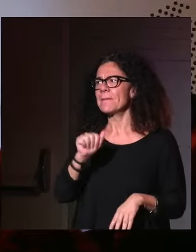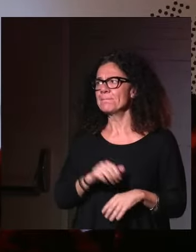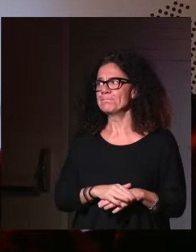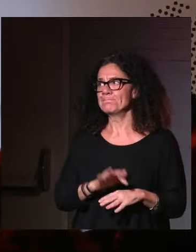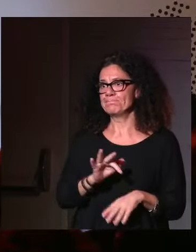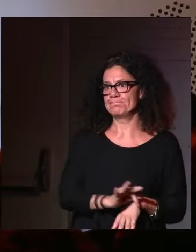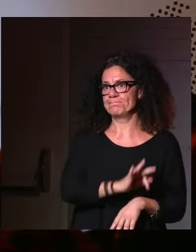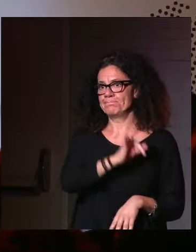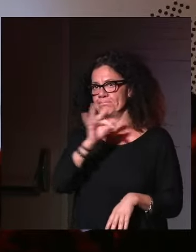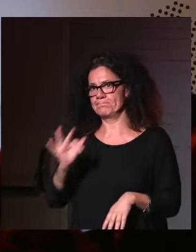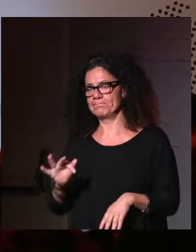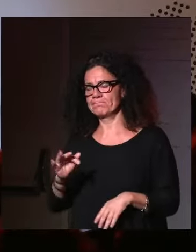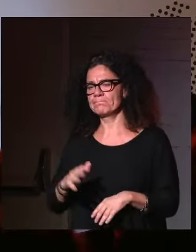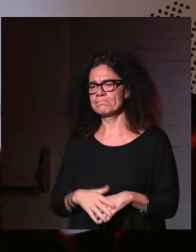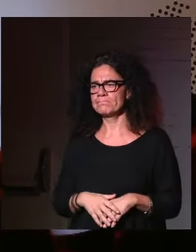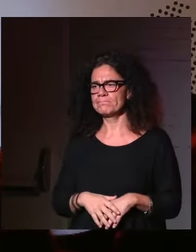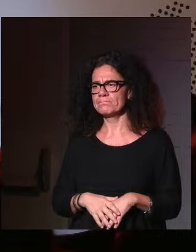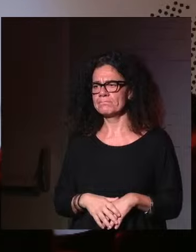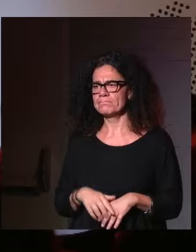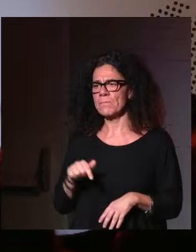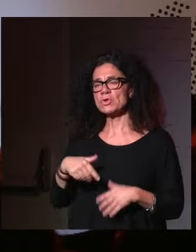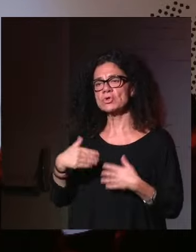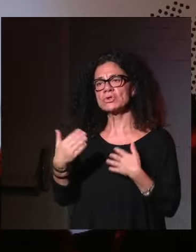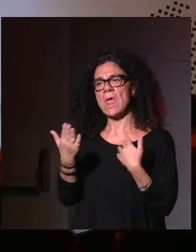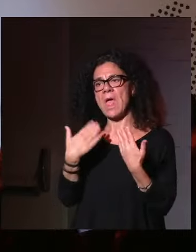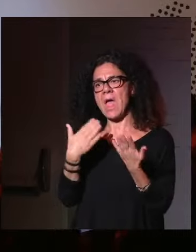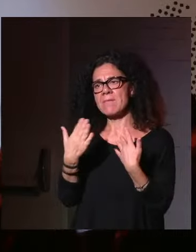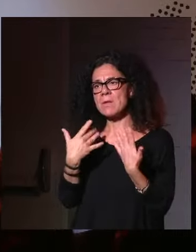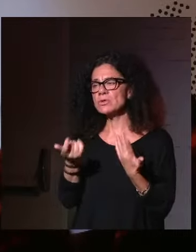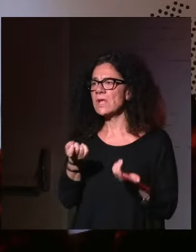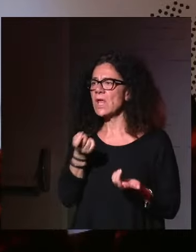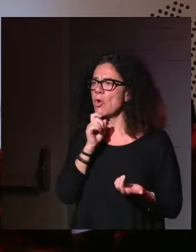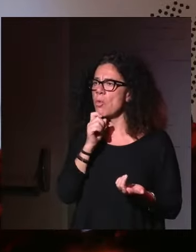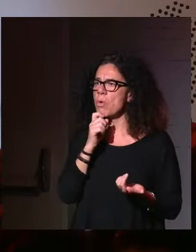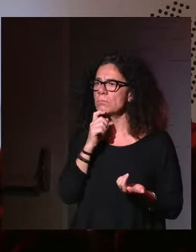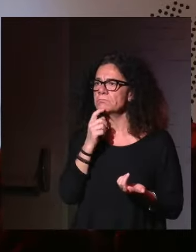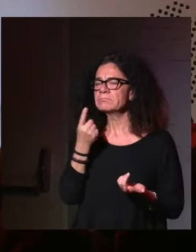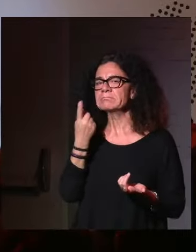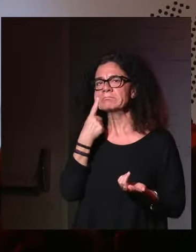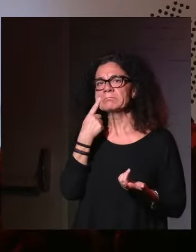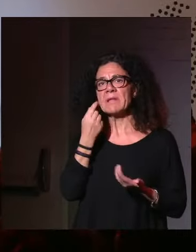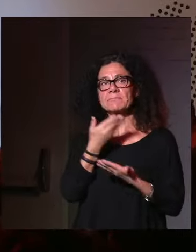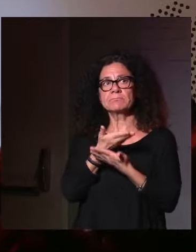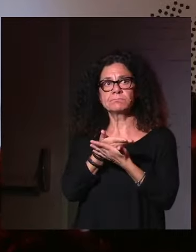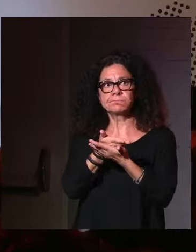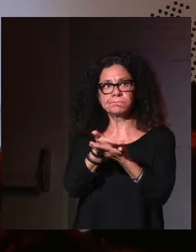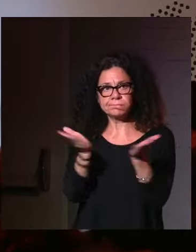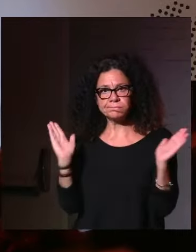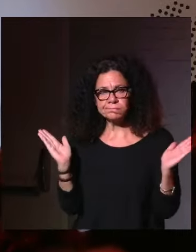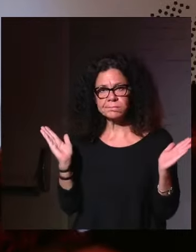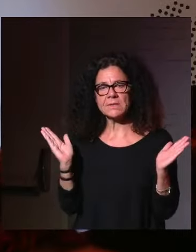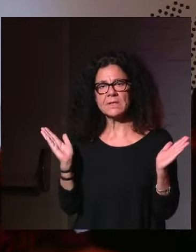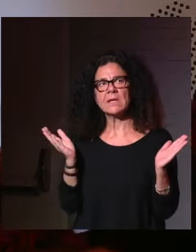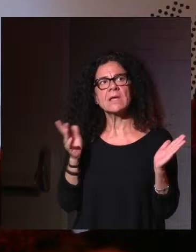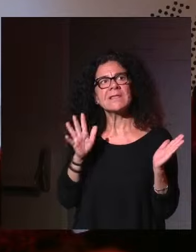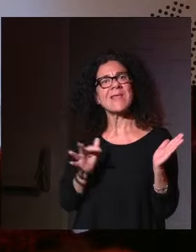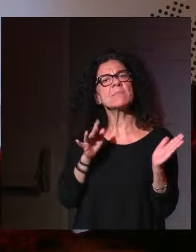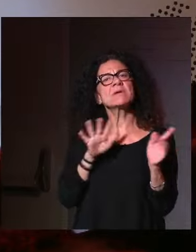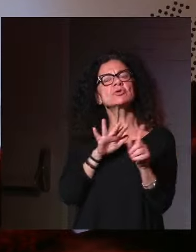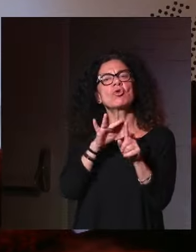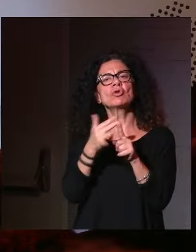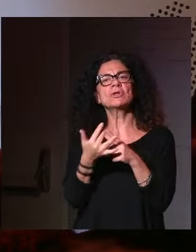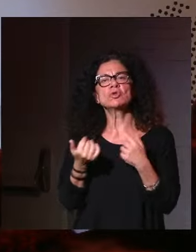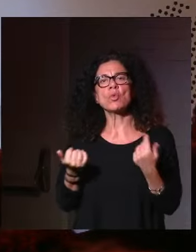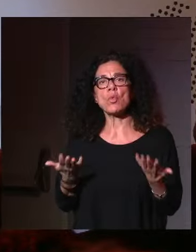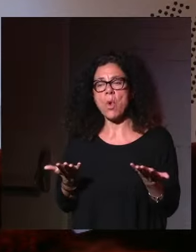em estábamos hablando de no del como trazar un poco el panorama eh Y en qué contexto además no